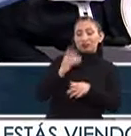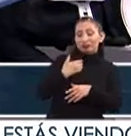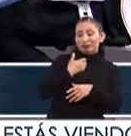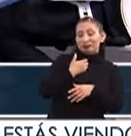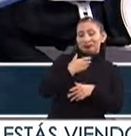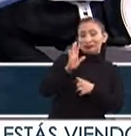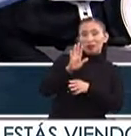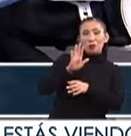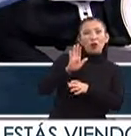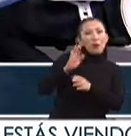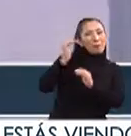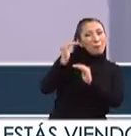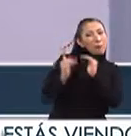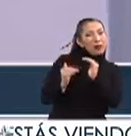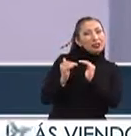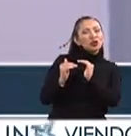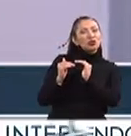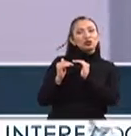disminuye